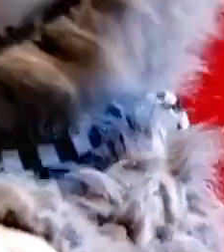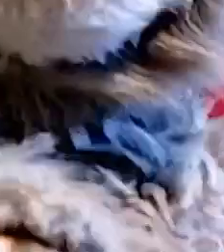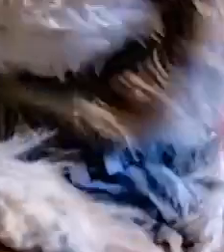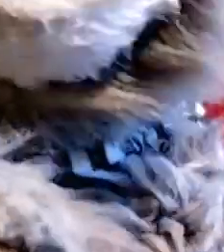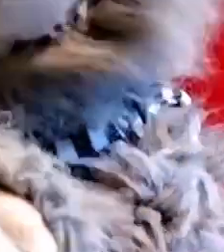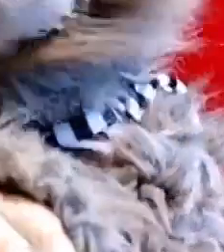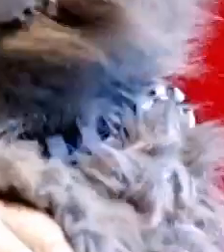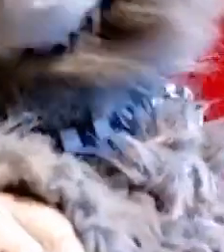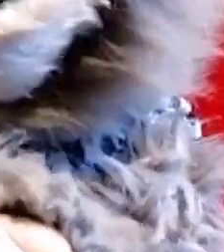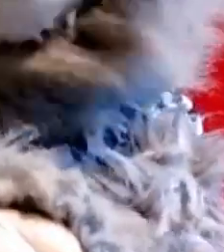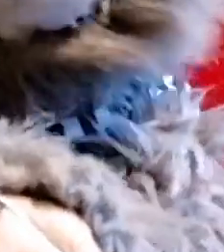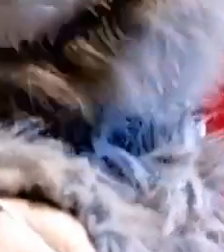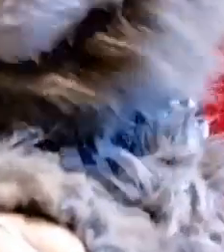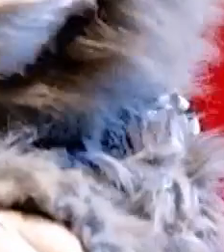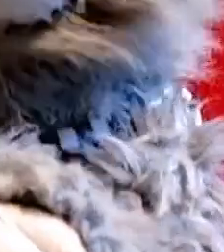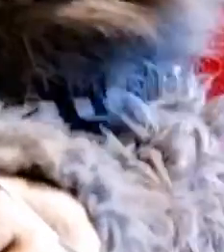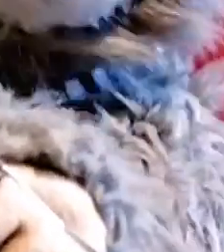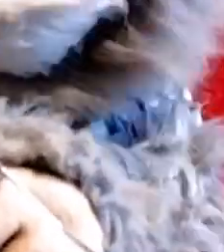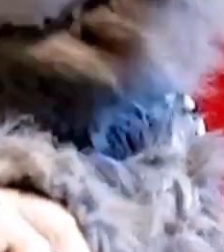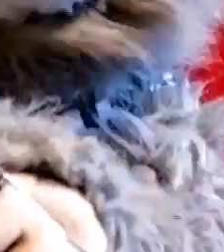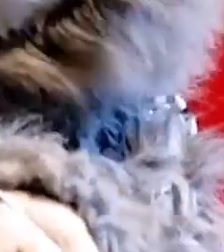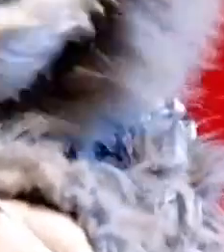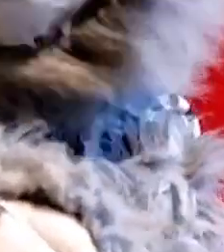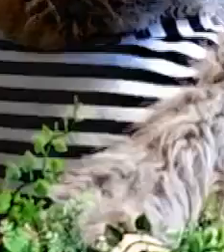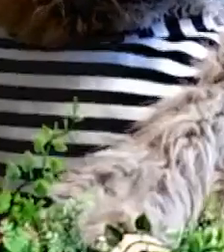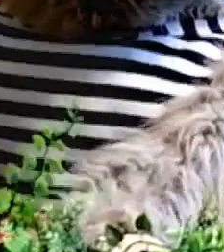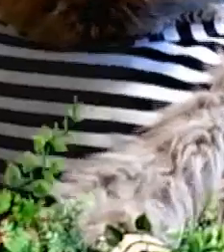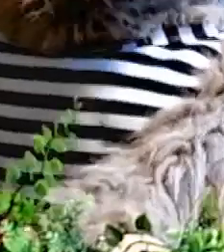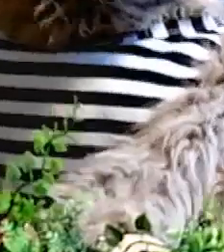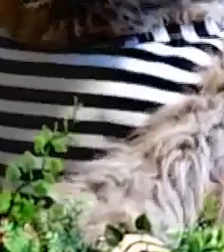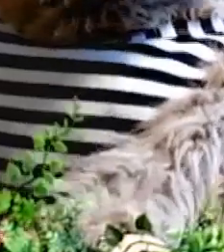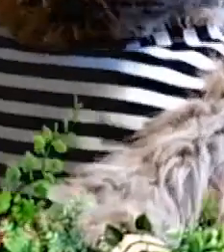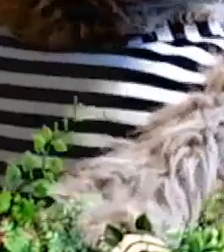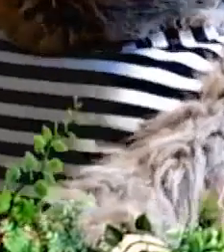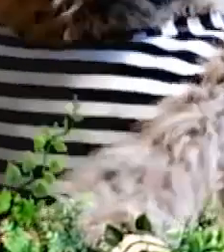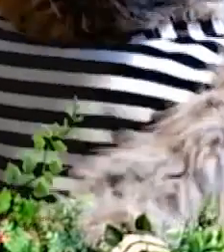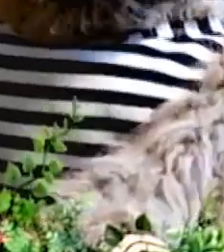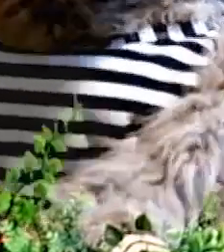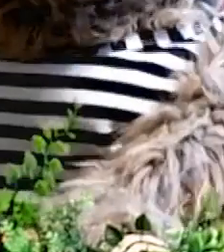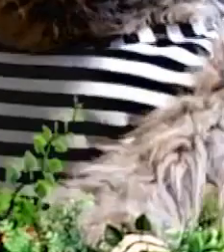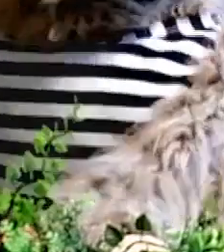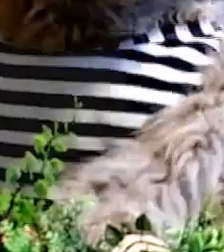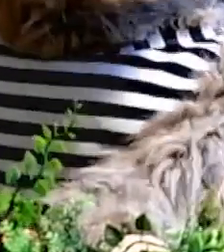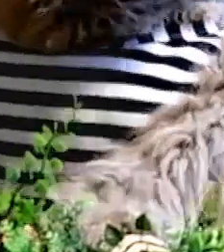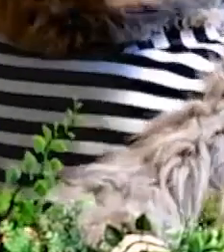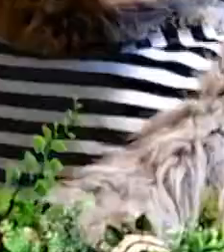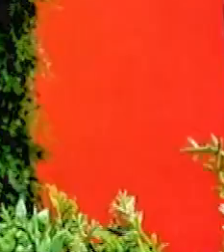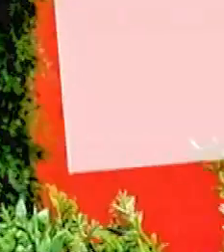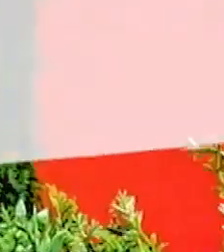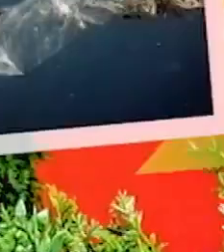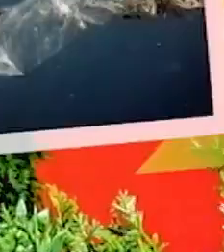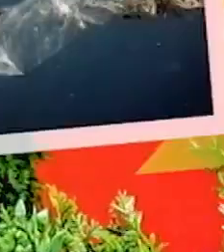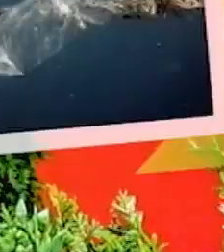desprender partículas diminutas llamadas microplásticos, que son transportados por el agua de los